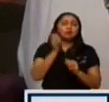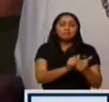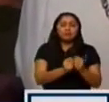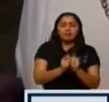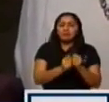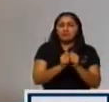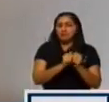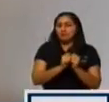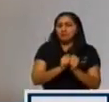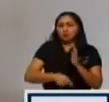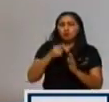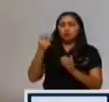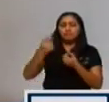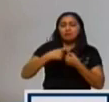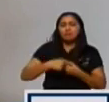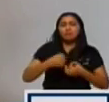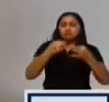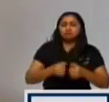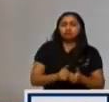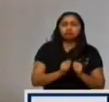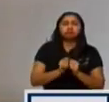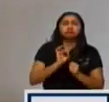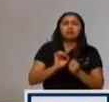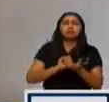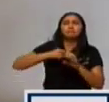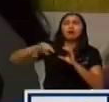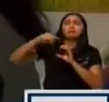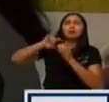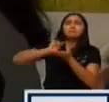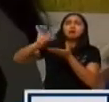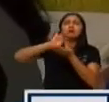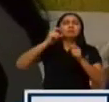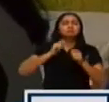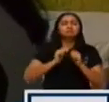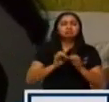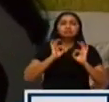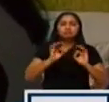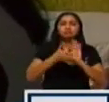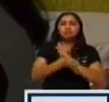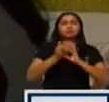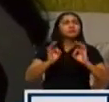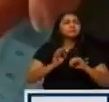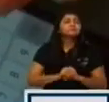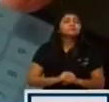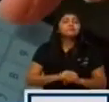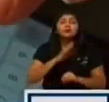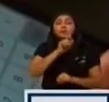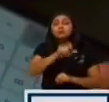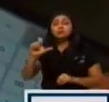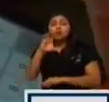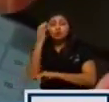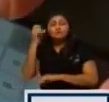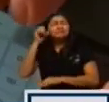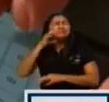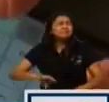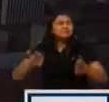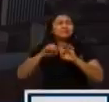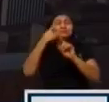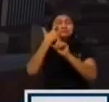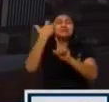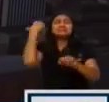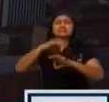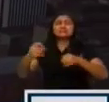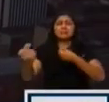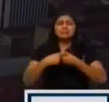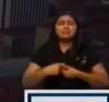forma, pues estamos garantizando una mejor calidad de la información. Los colombianos que más lo necesitan serán los principales beneficiados,